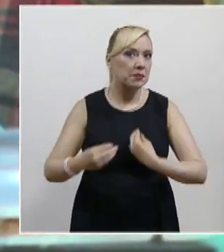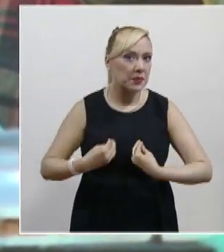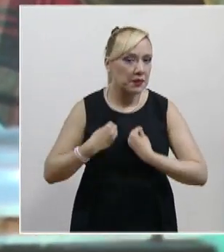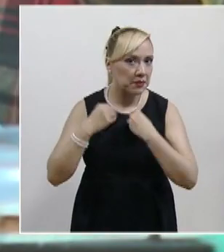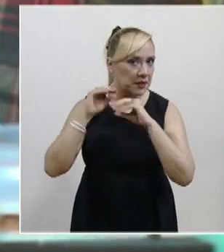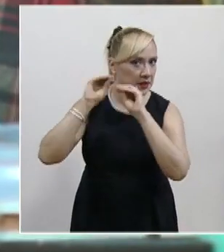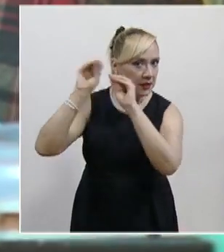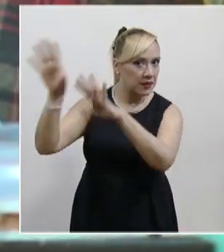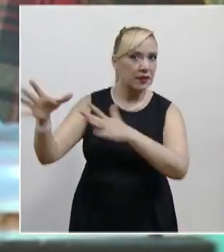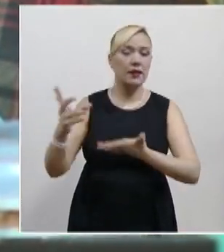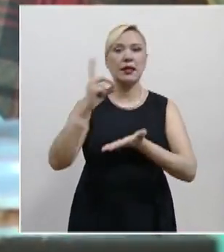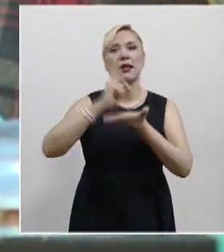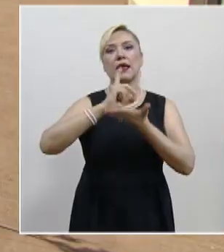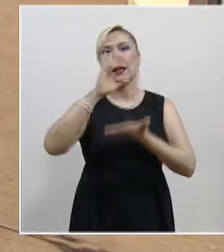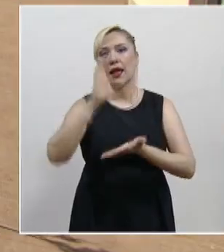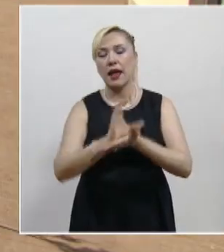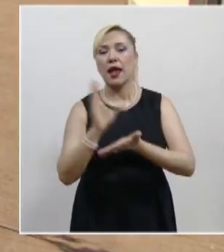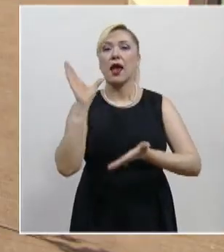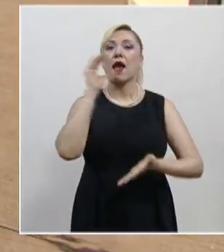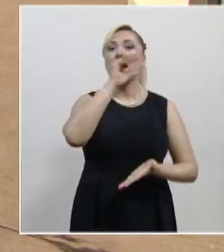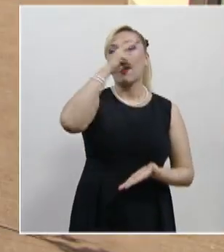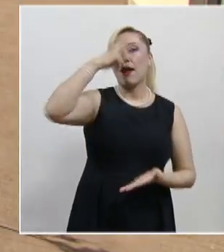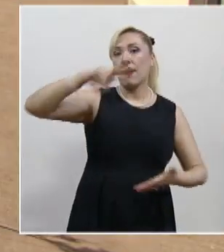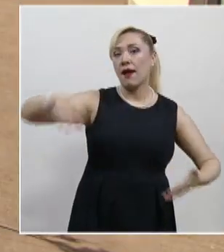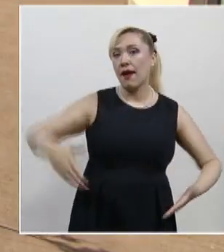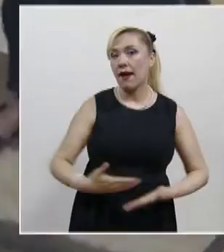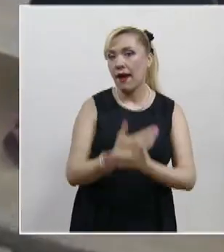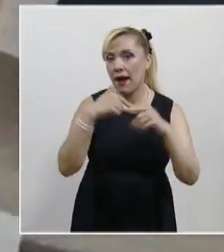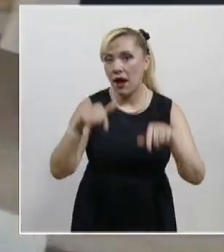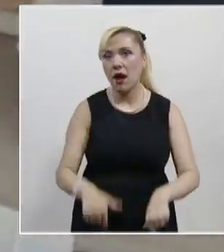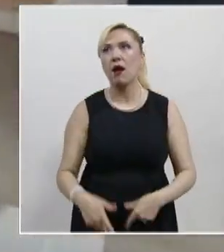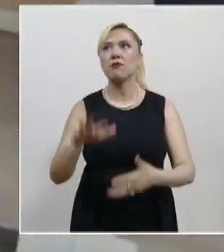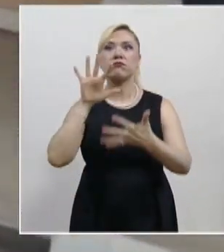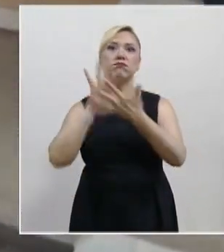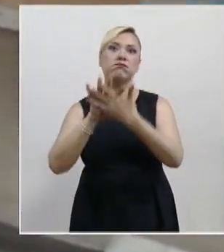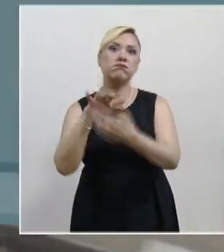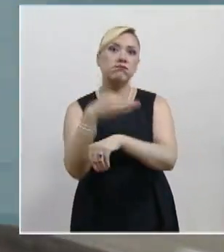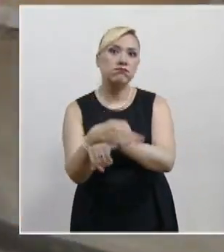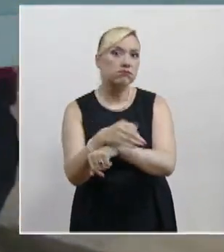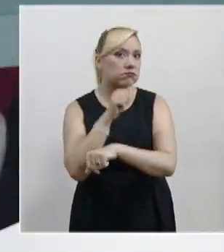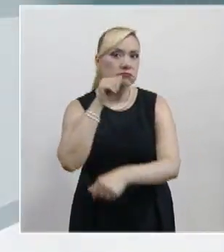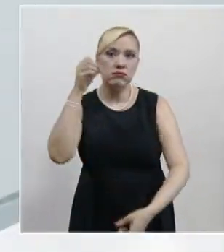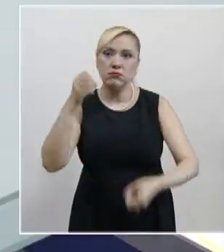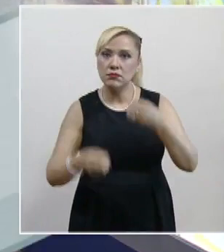con discapacidad, personas en prisión preventiva, entre otros.